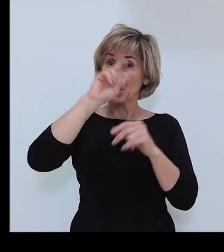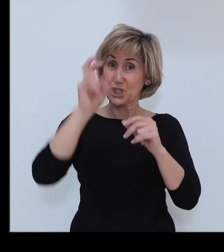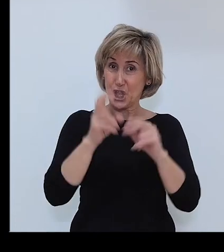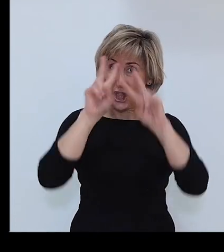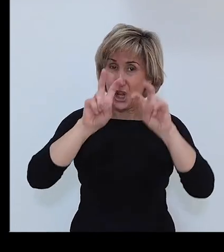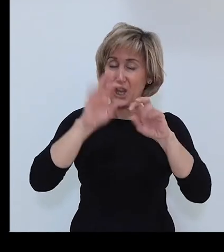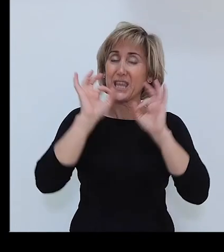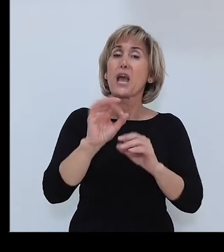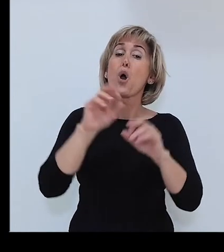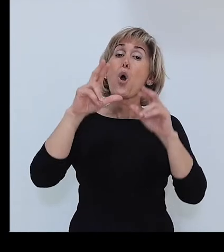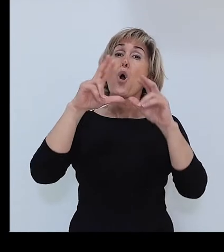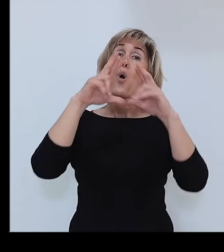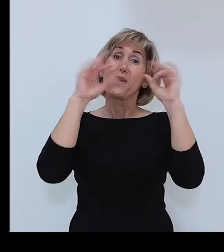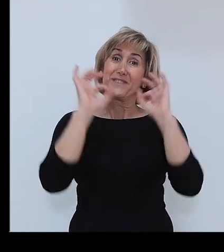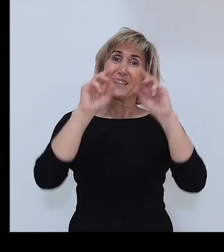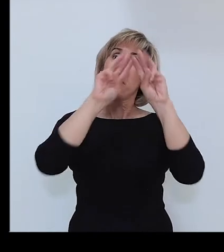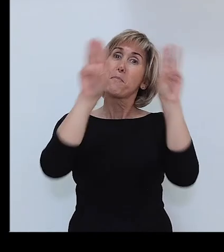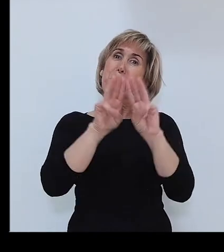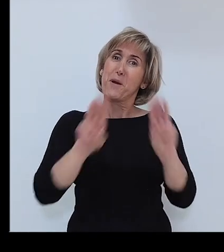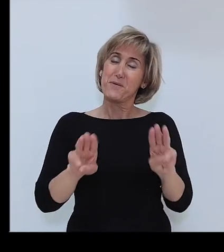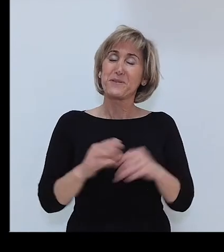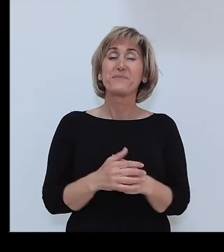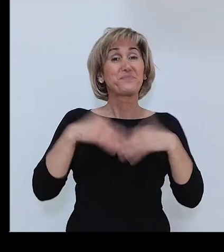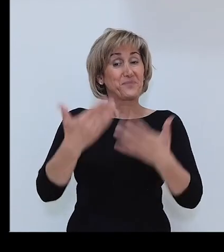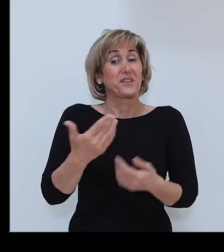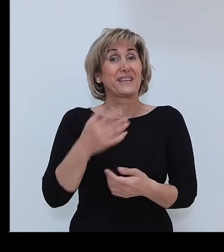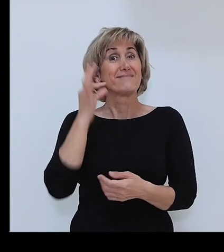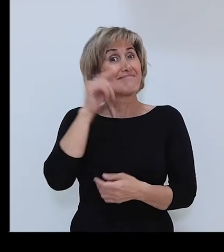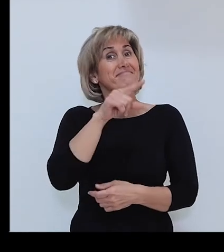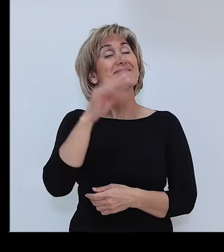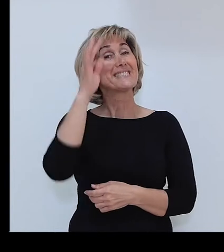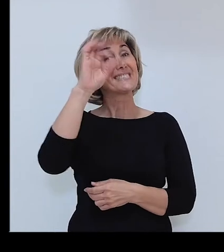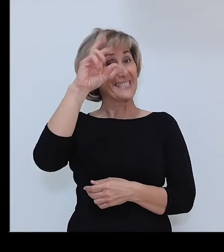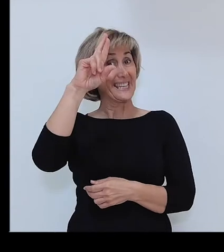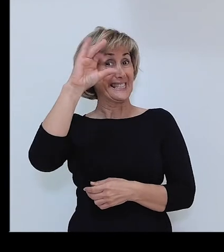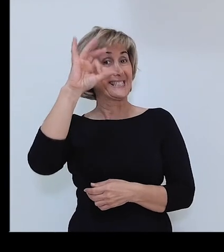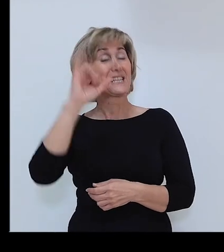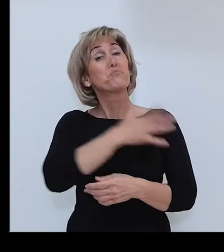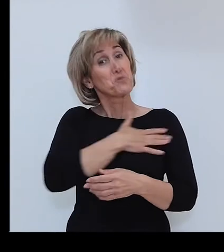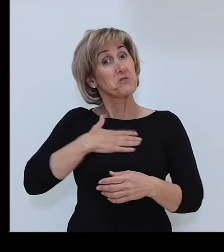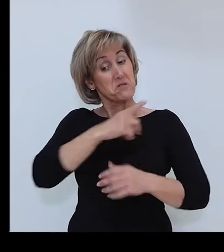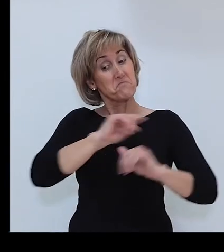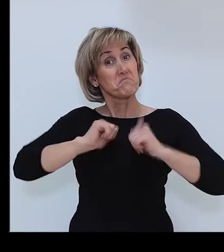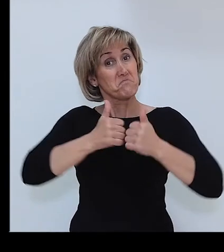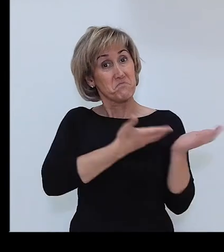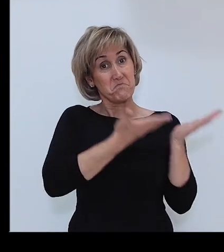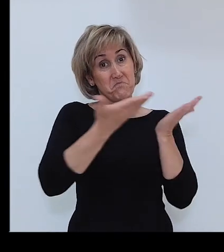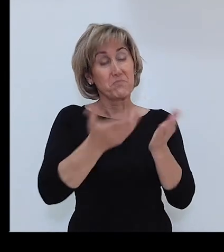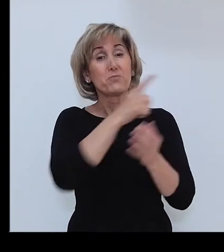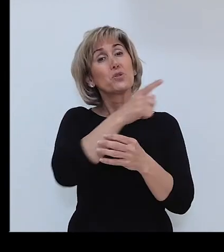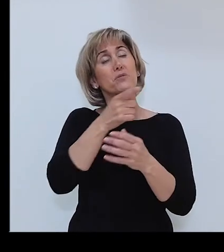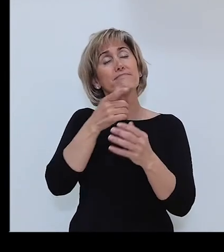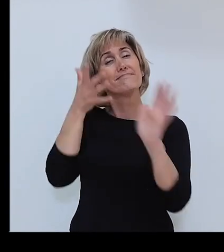Pablo de Olavide. Entonces, Teresa, pues si quieres, te damos paso para que introduzca a Harriet